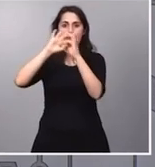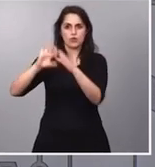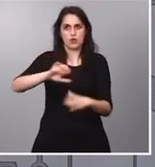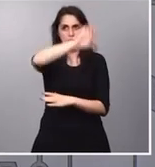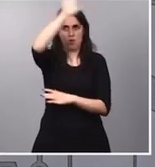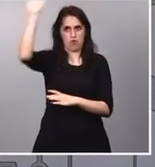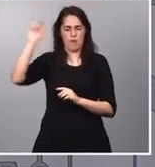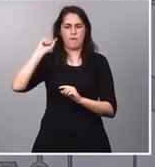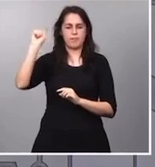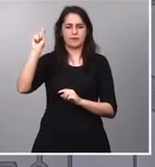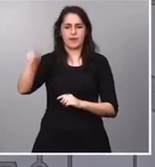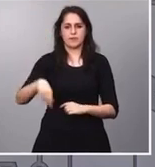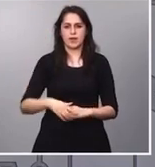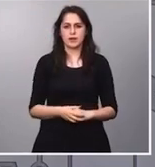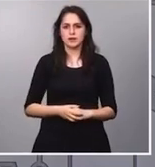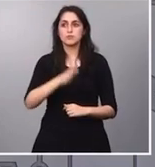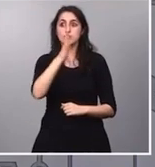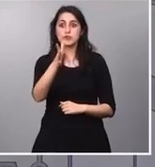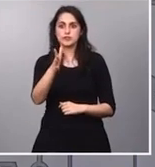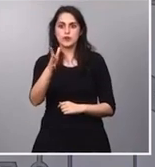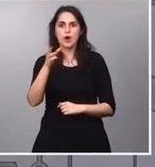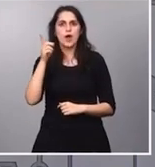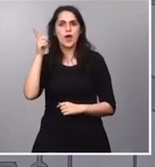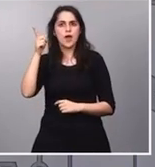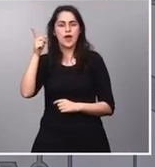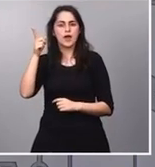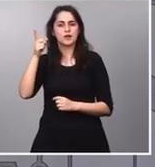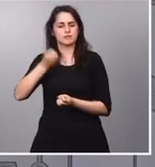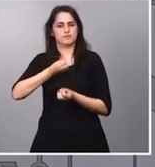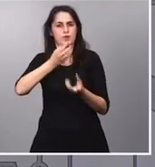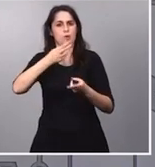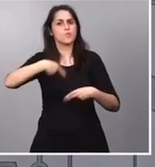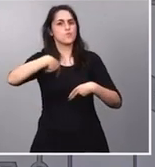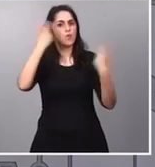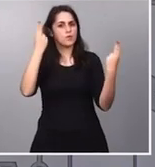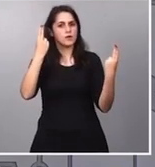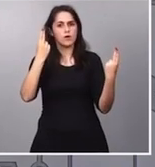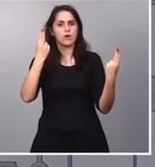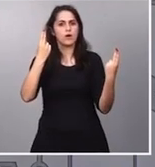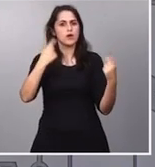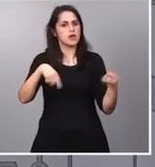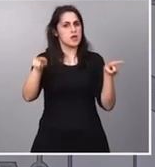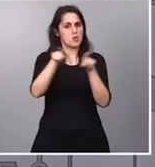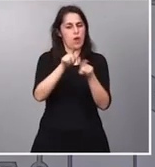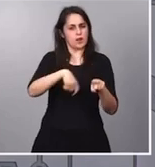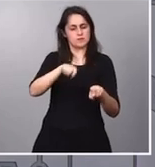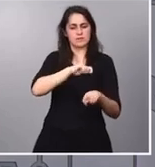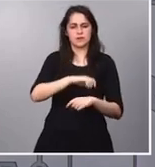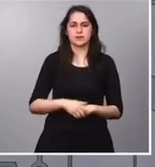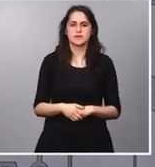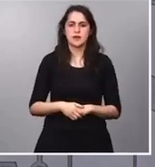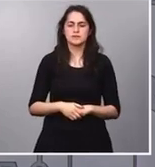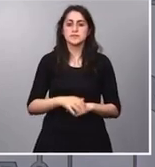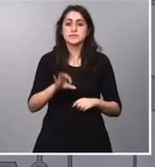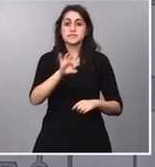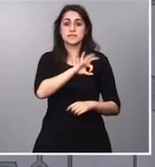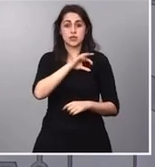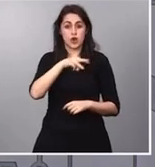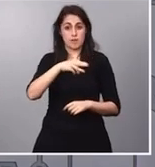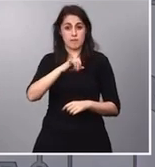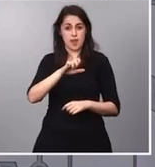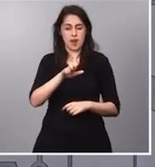y me ha indicado que se pronunciará públicamente al respecto en este sentido el señor Miley con su